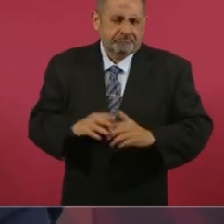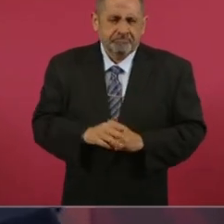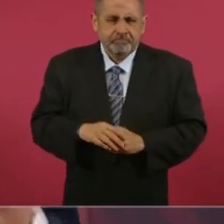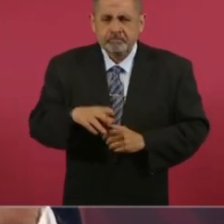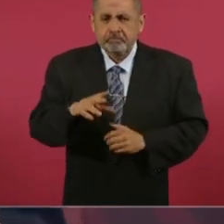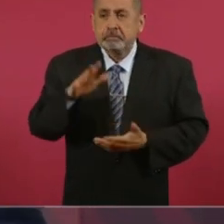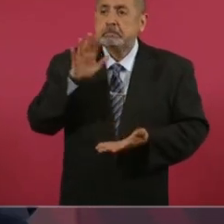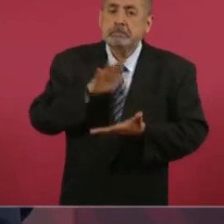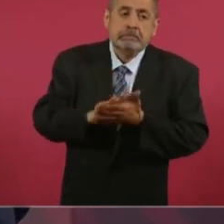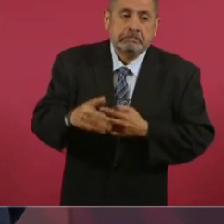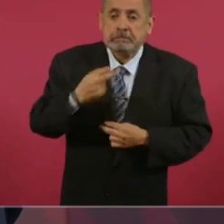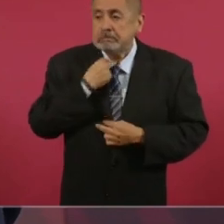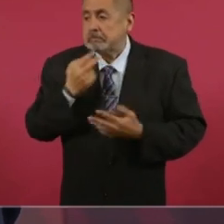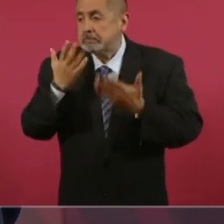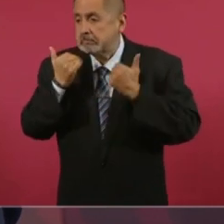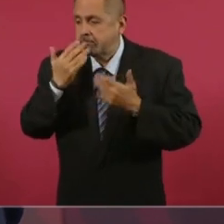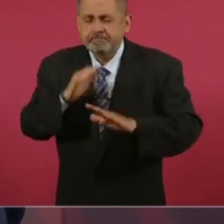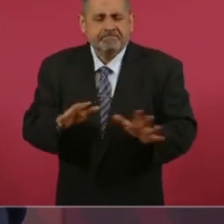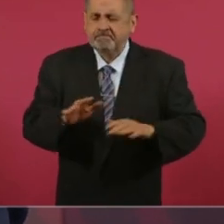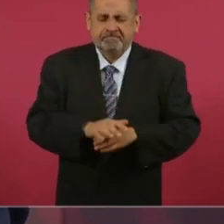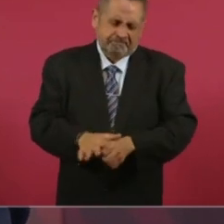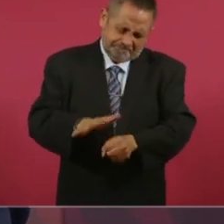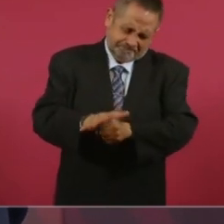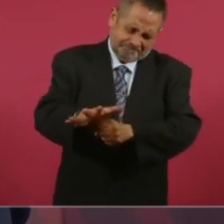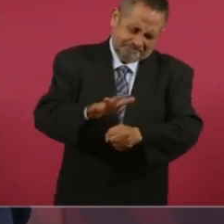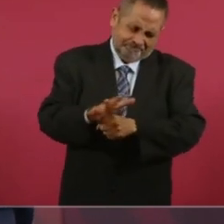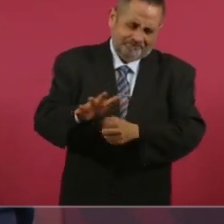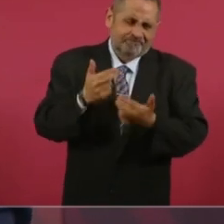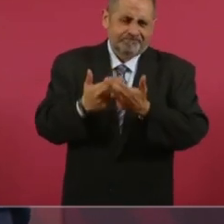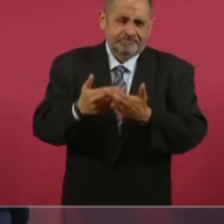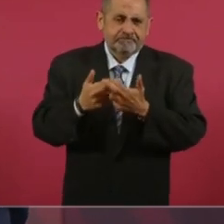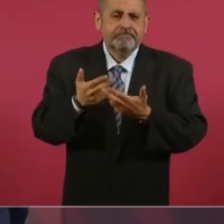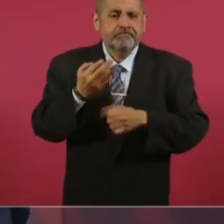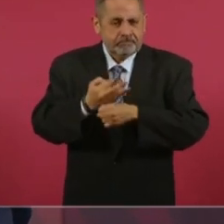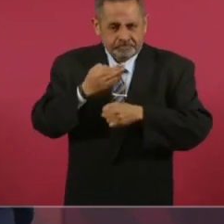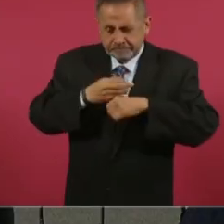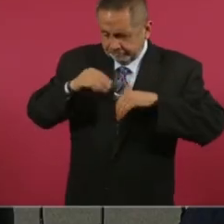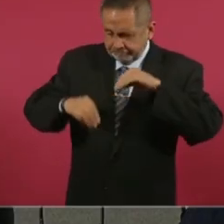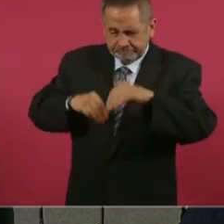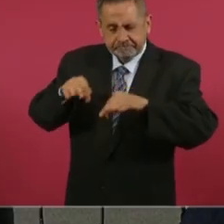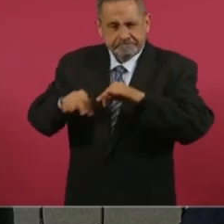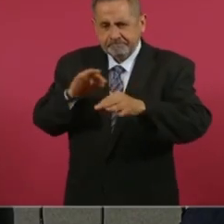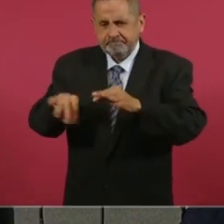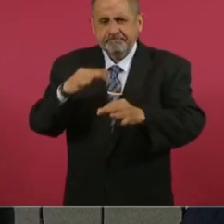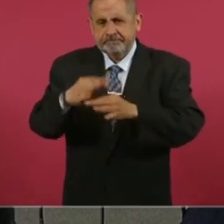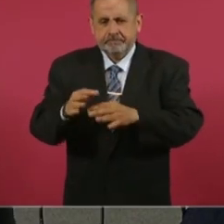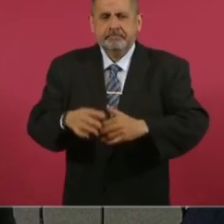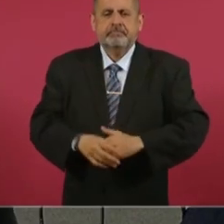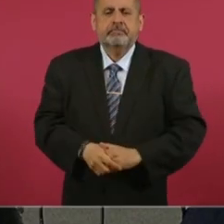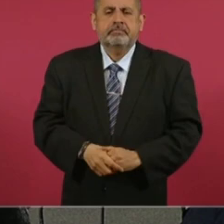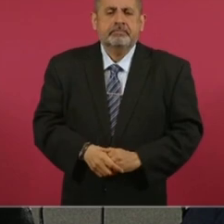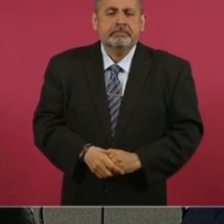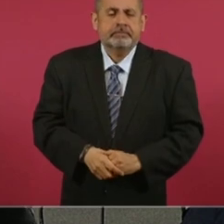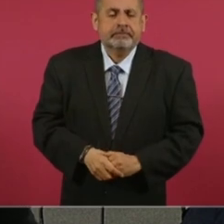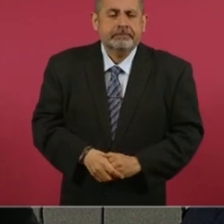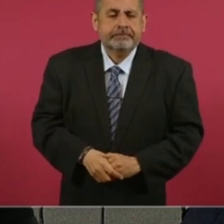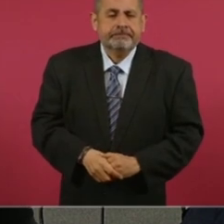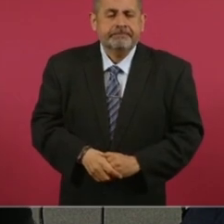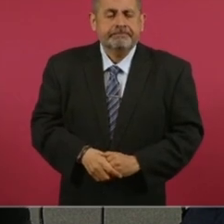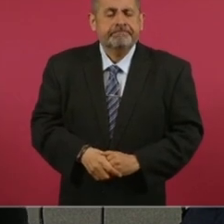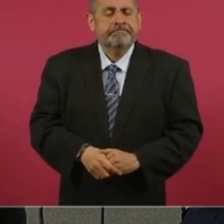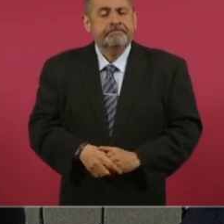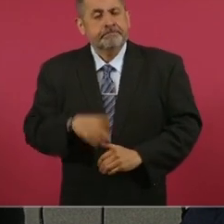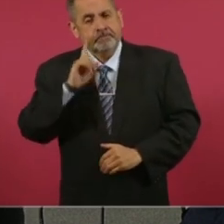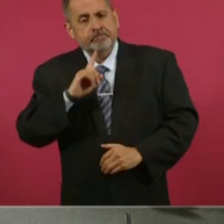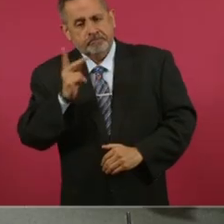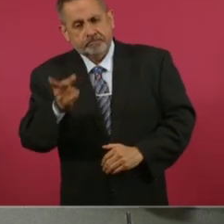para que no falte el agua y ya se está trabajando en eso. En otro tema,